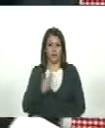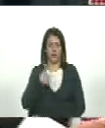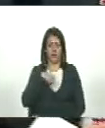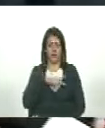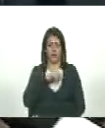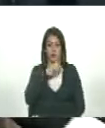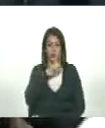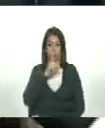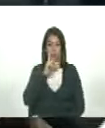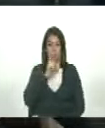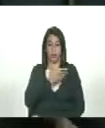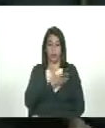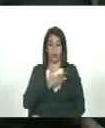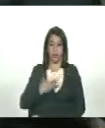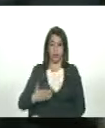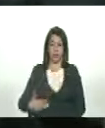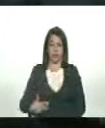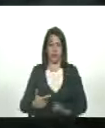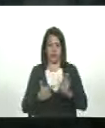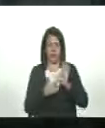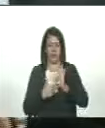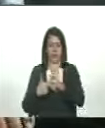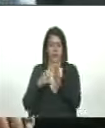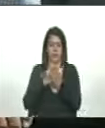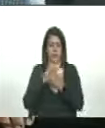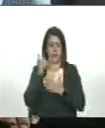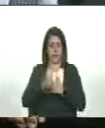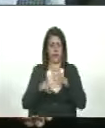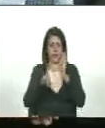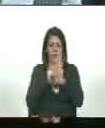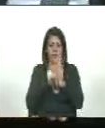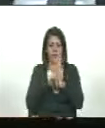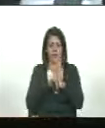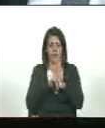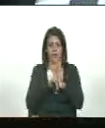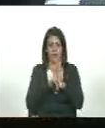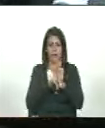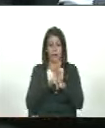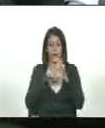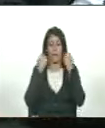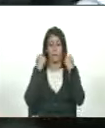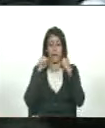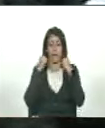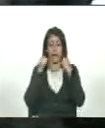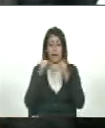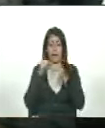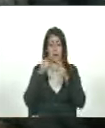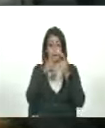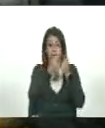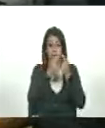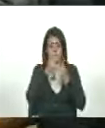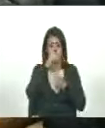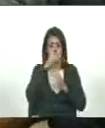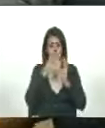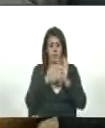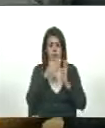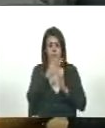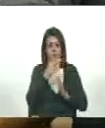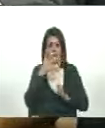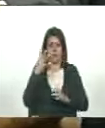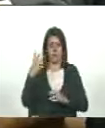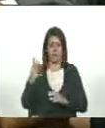venido en nombre del presidente a presentar el proyecto de ley para el ejercicio financiero del año